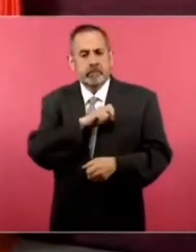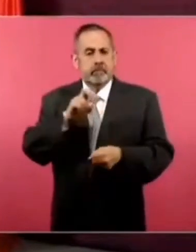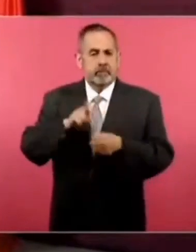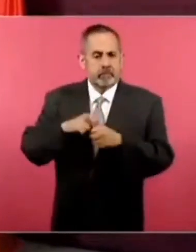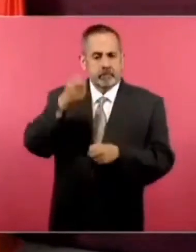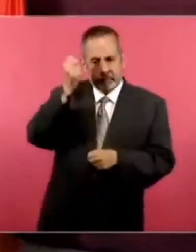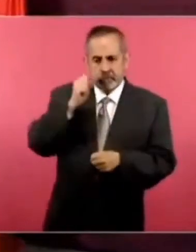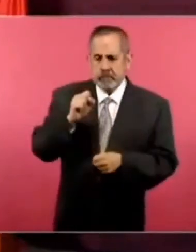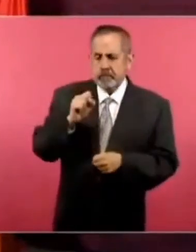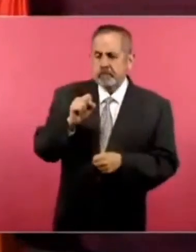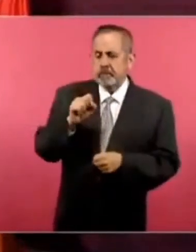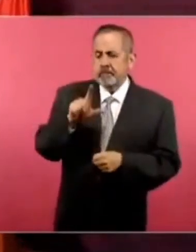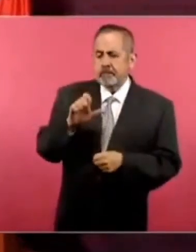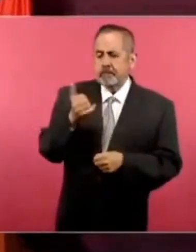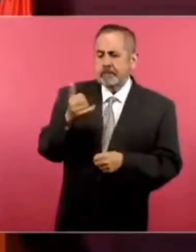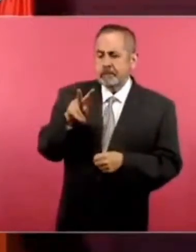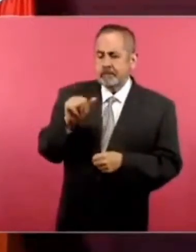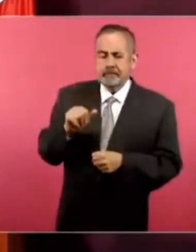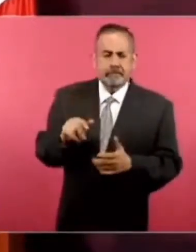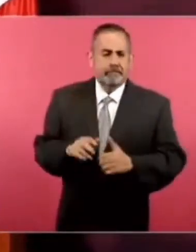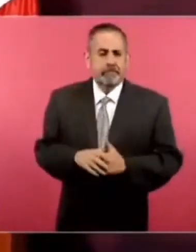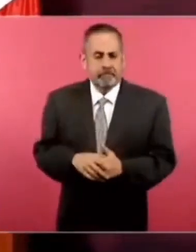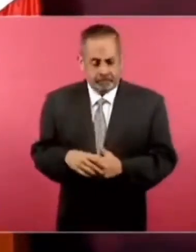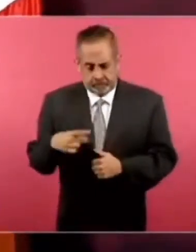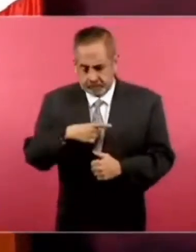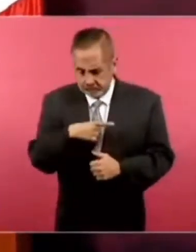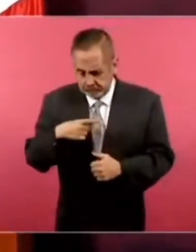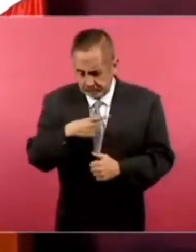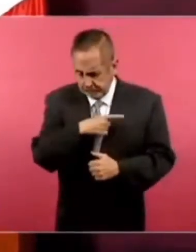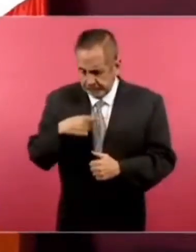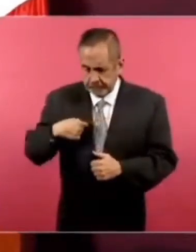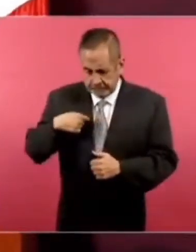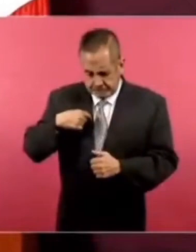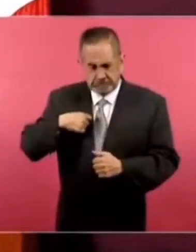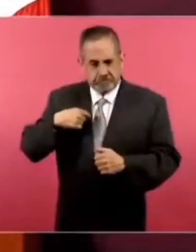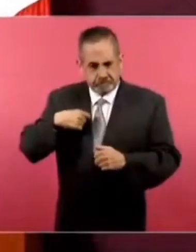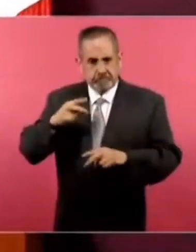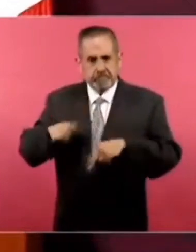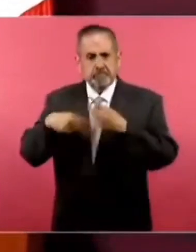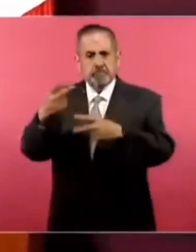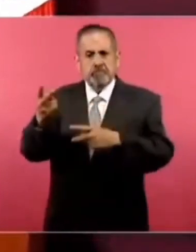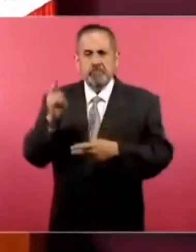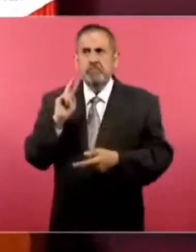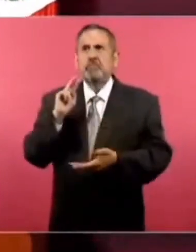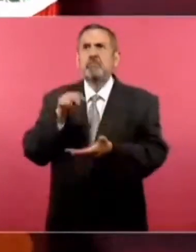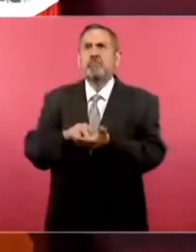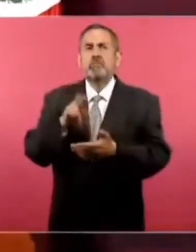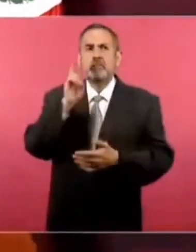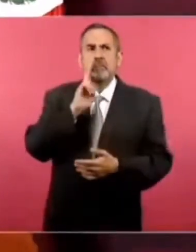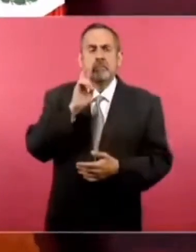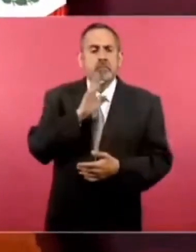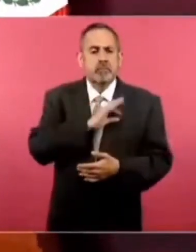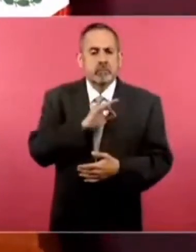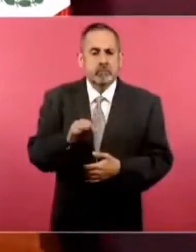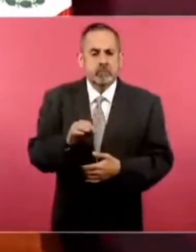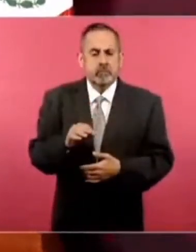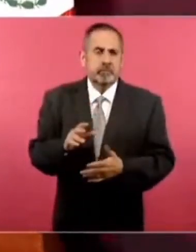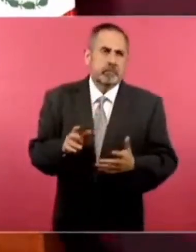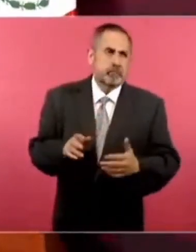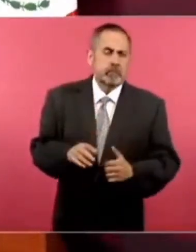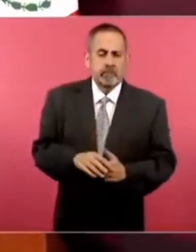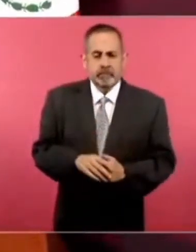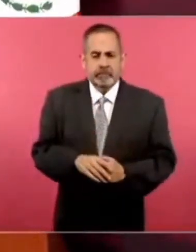Sinaloa de Leyva. Yo tengo que ir por allá a ver si puedo